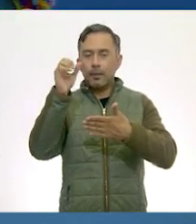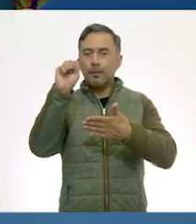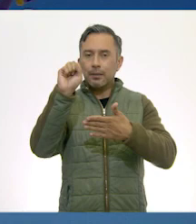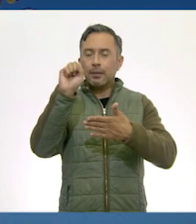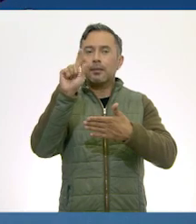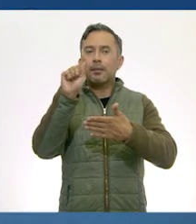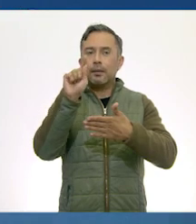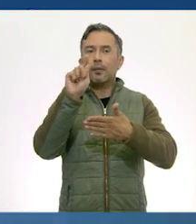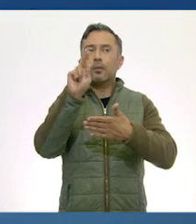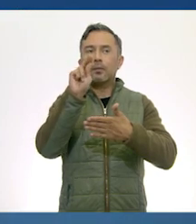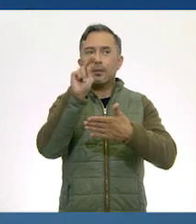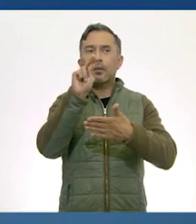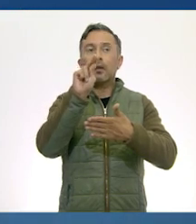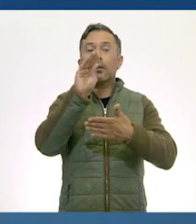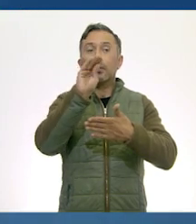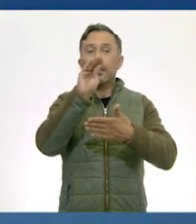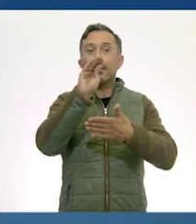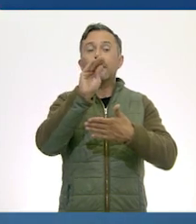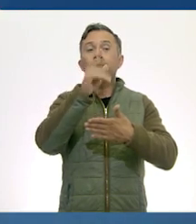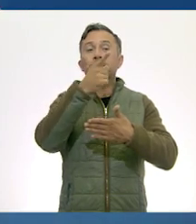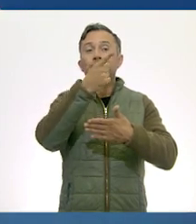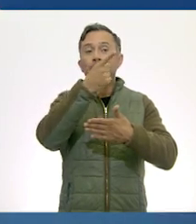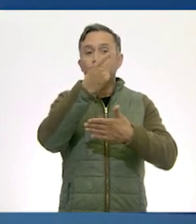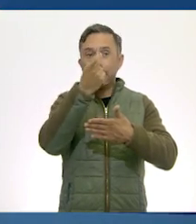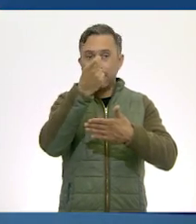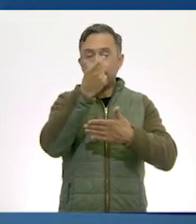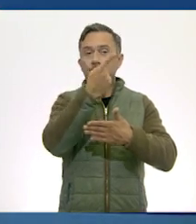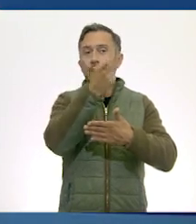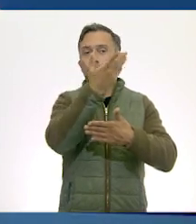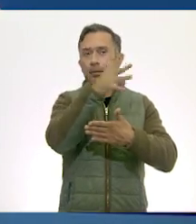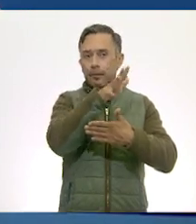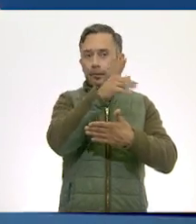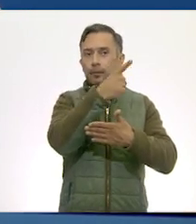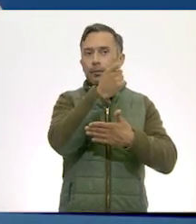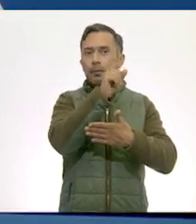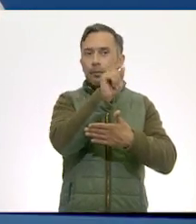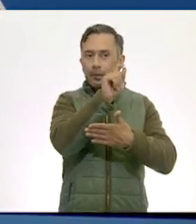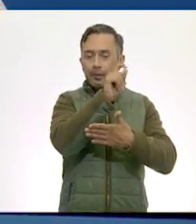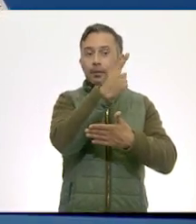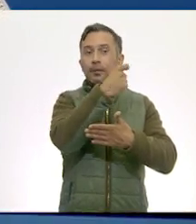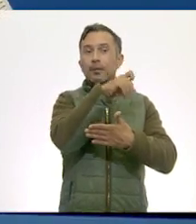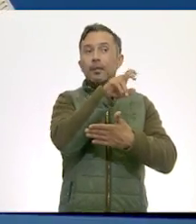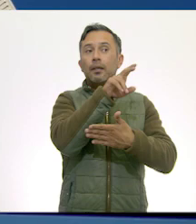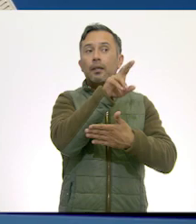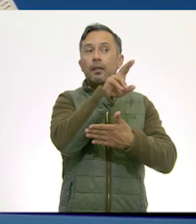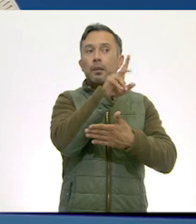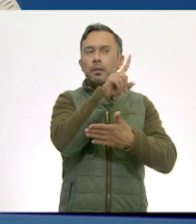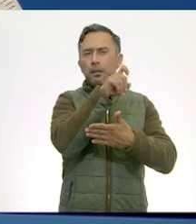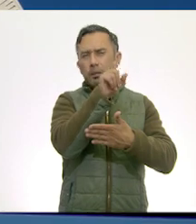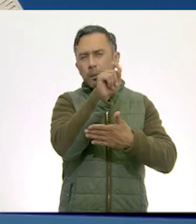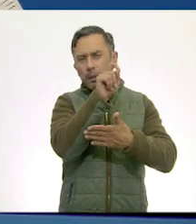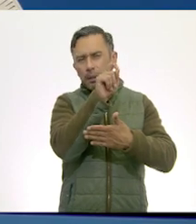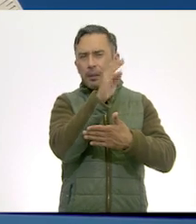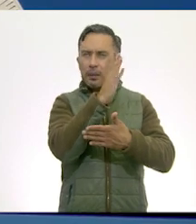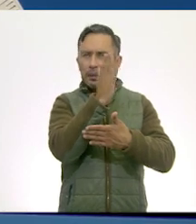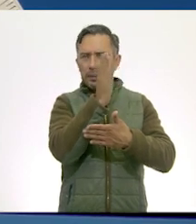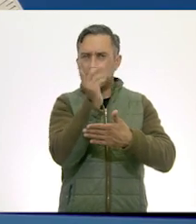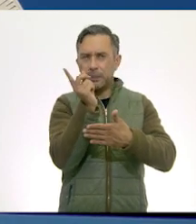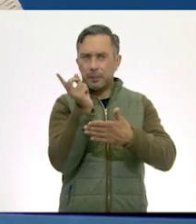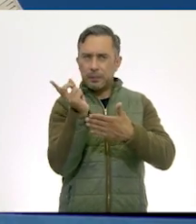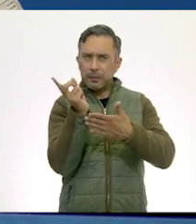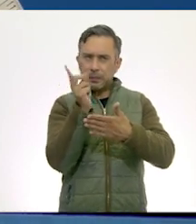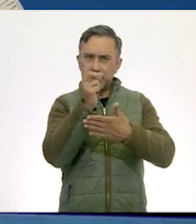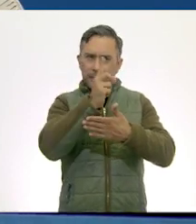50, 60, 70, 80, 90, 100, 110, 120. Más o menos está